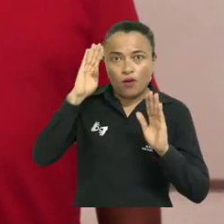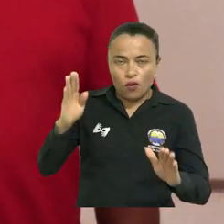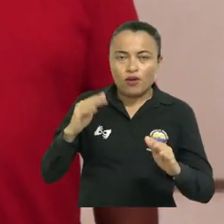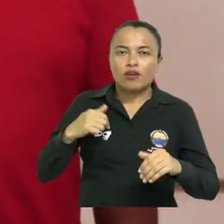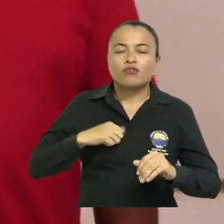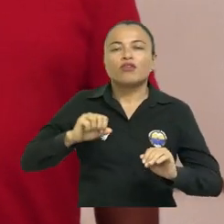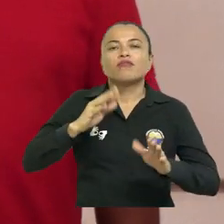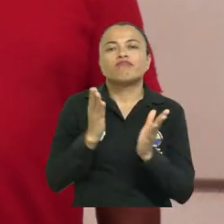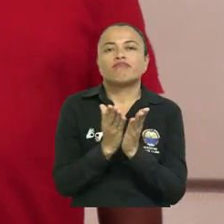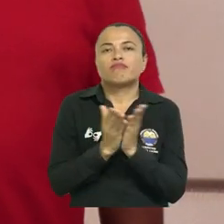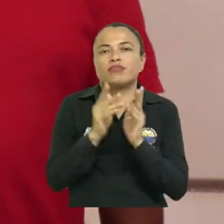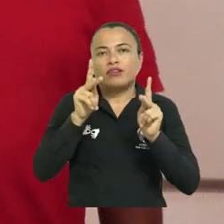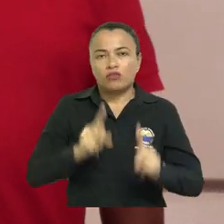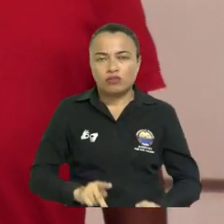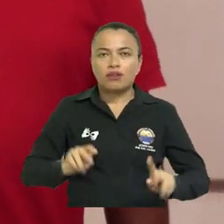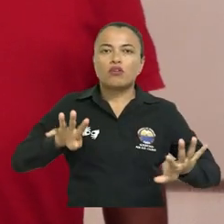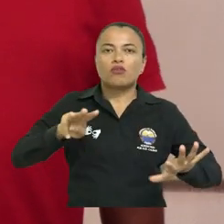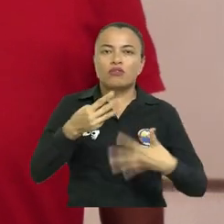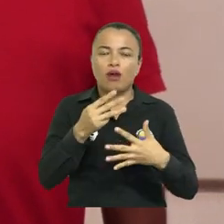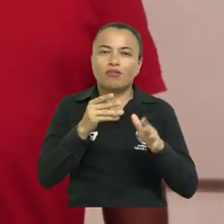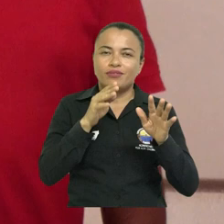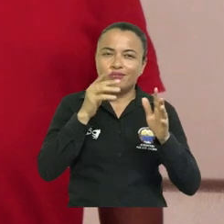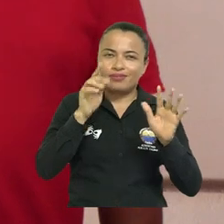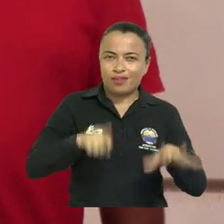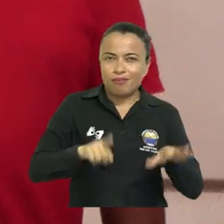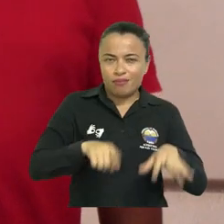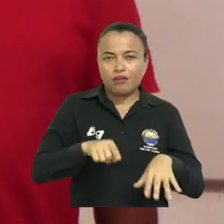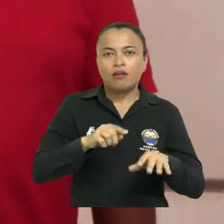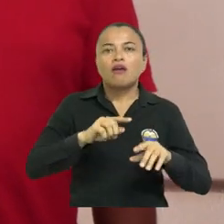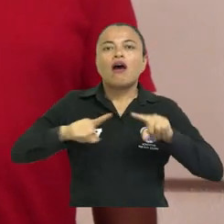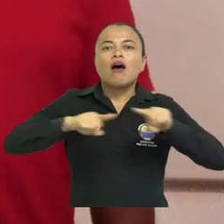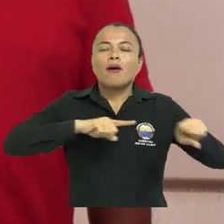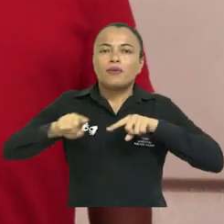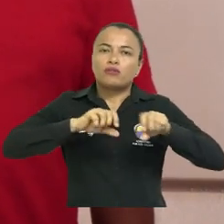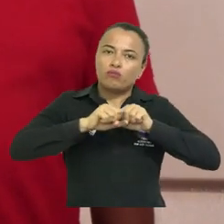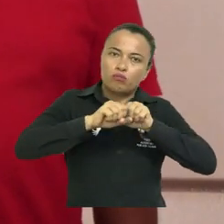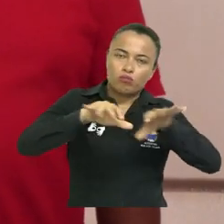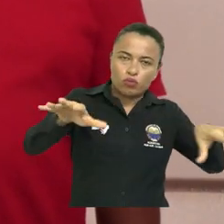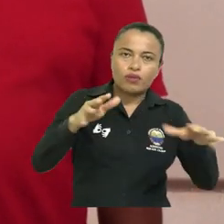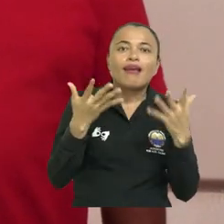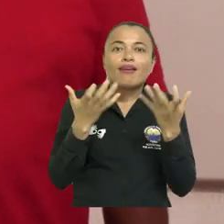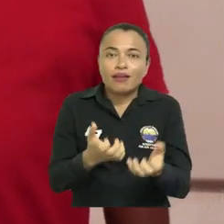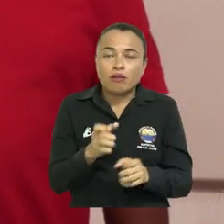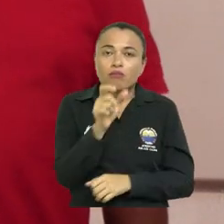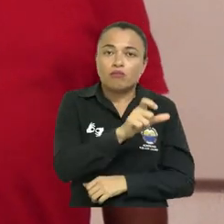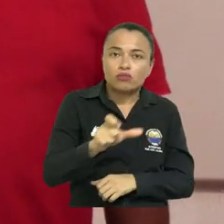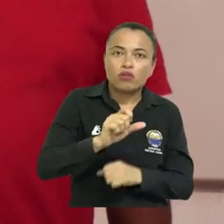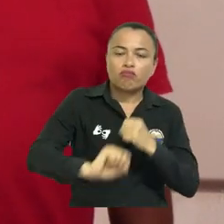estudiante de octavo semestre de Administración Pública, y queremos que todos los estudiantes nos apoyen para salir,